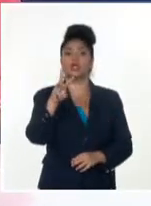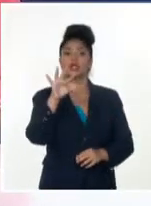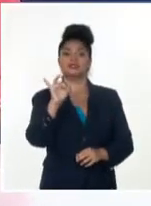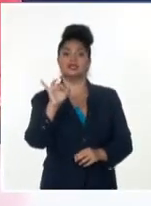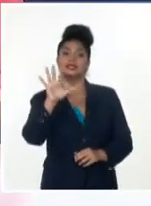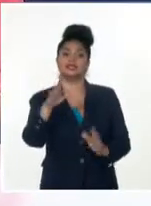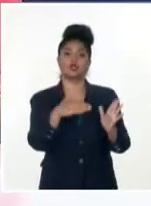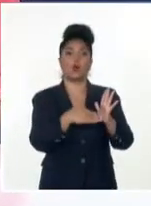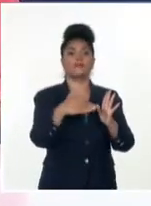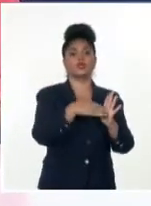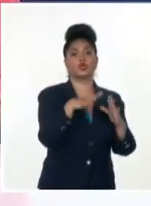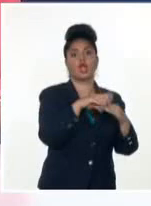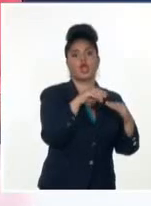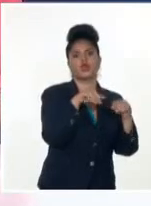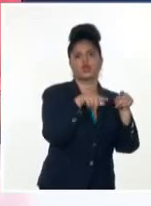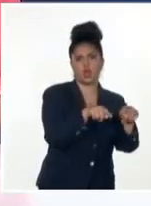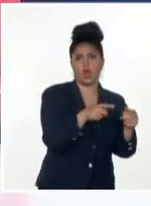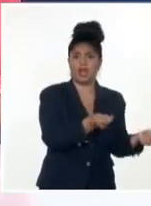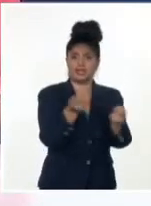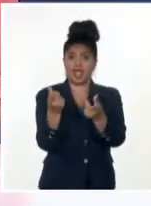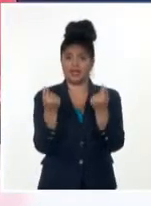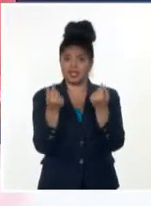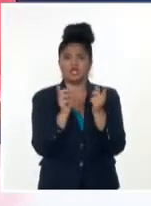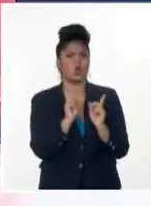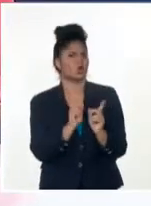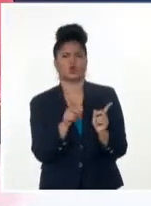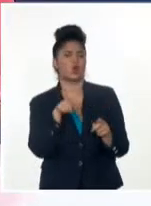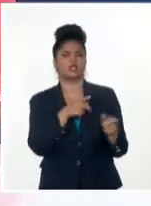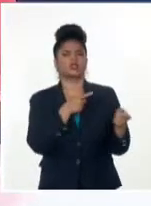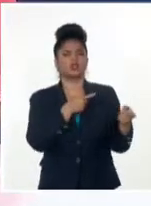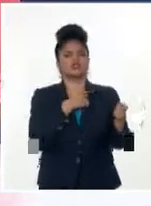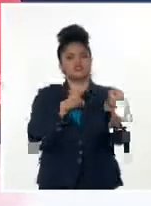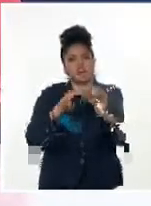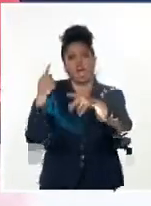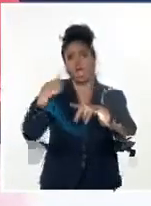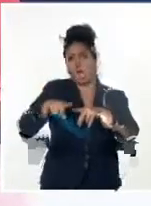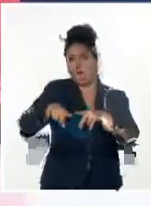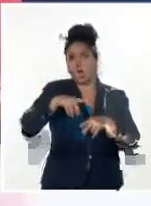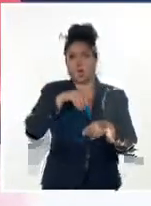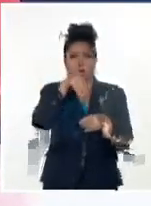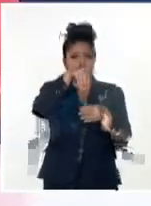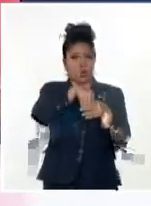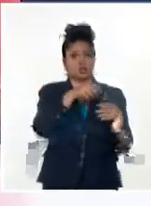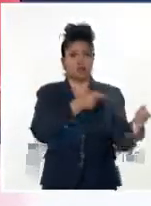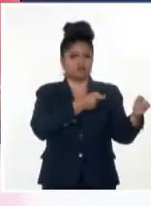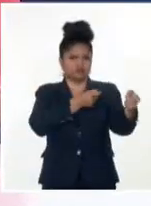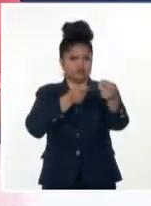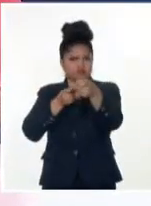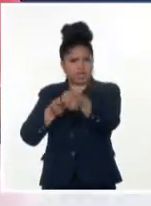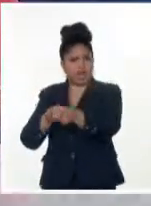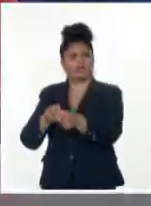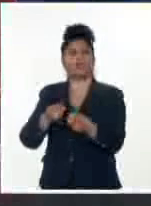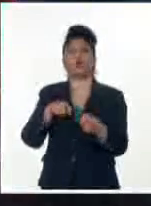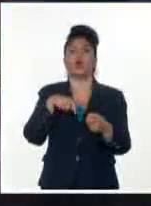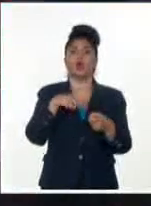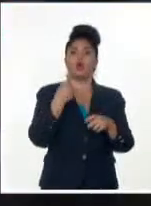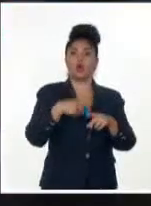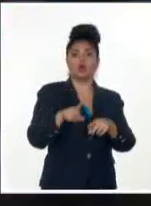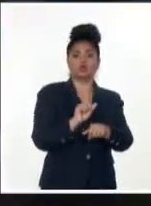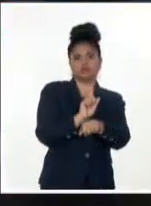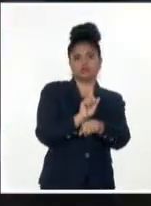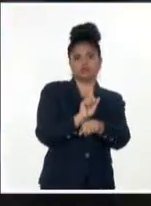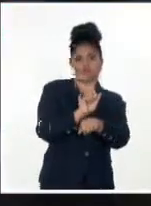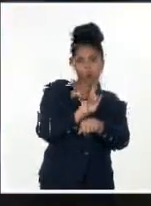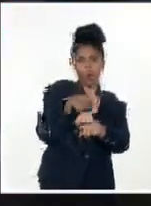en municiones, artillería y demás equipamiento militar. Incluye armas antitanque, vehículos blindados de